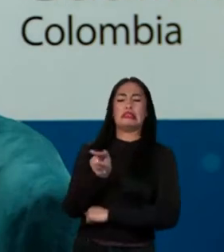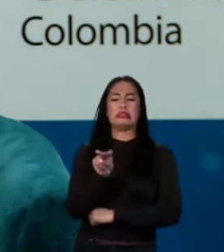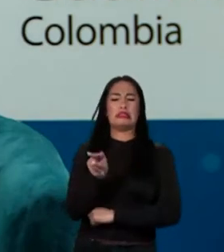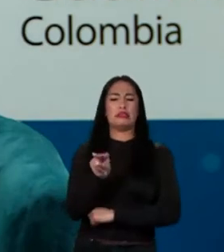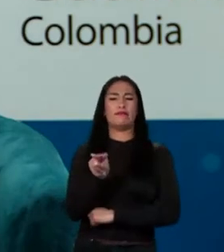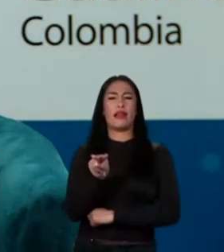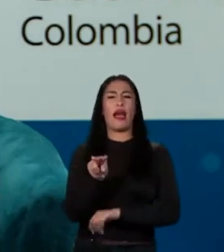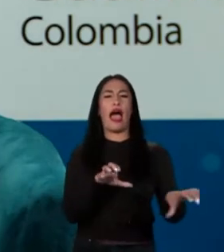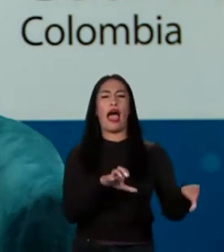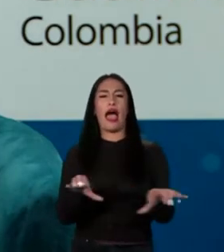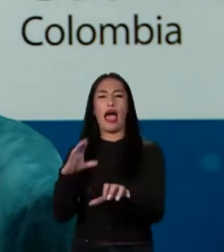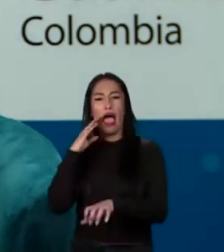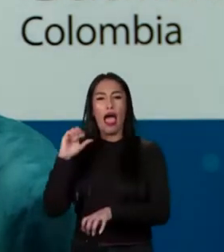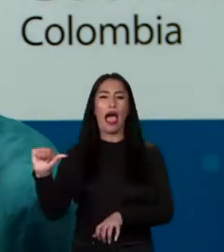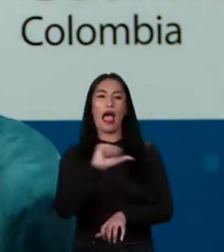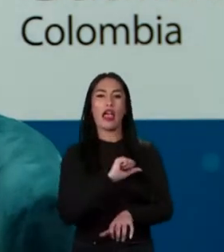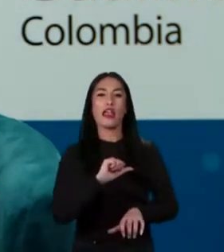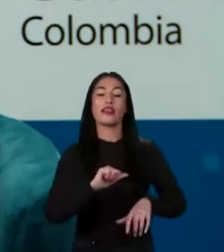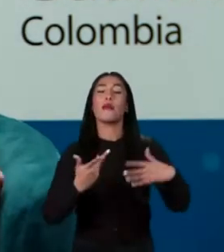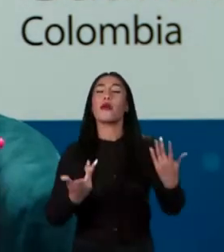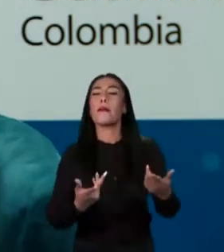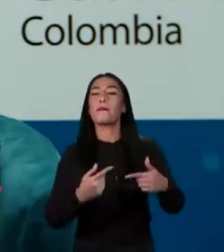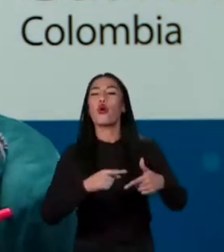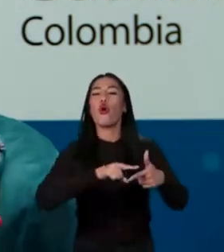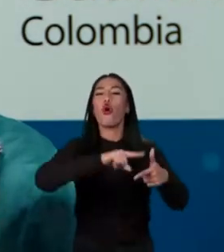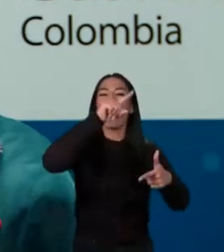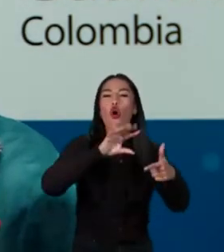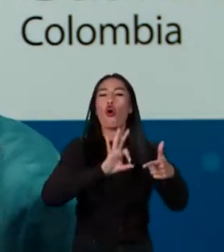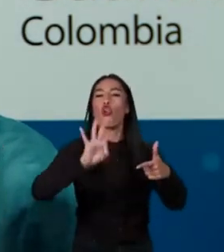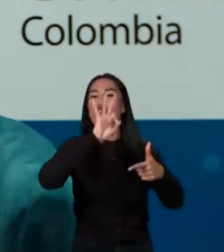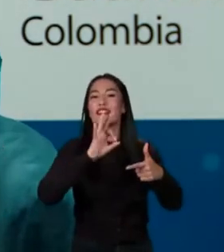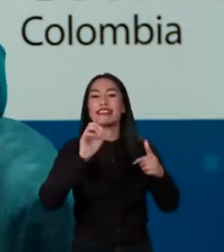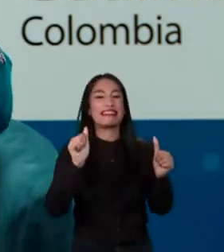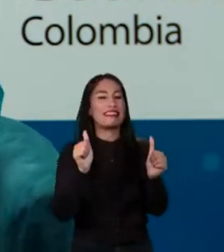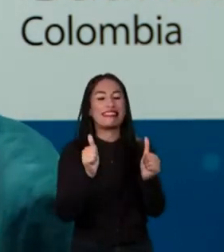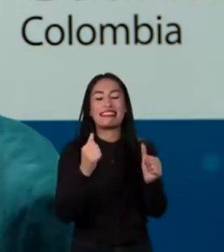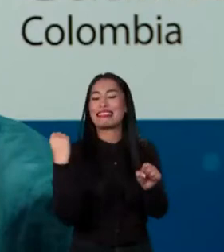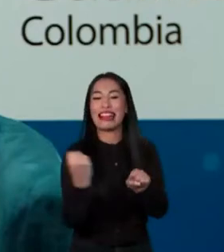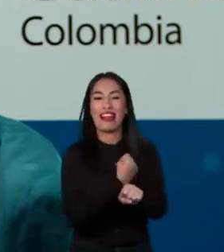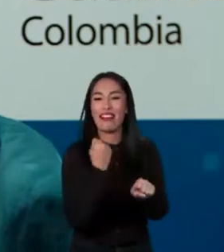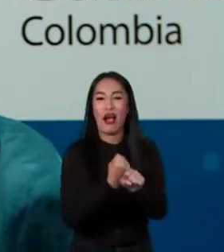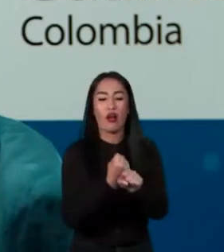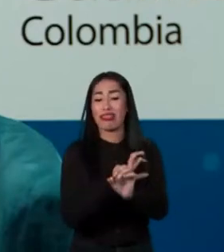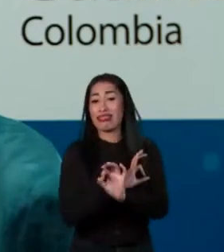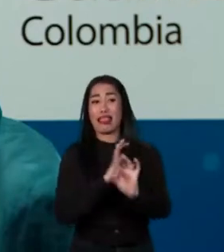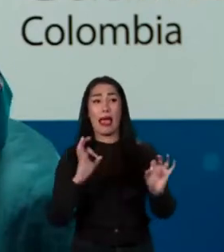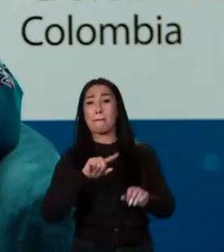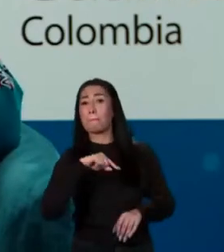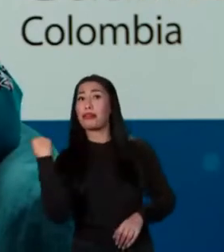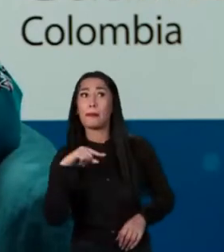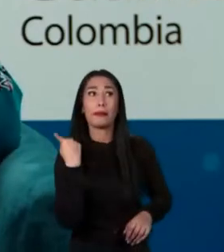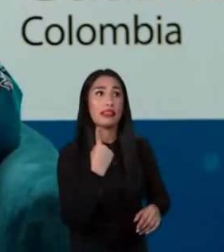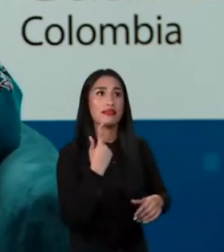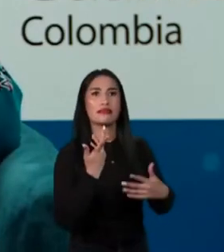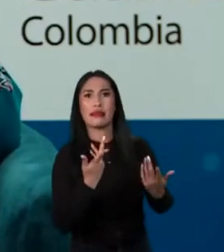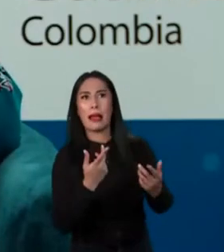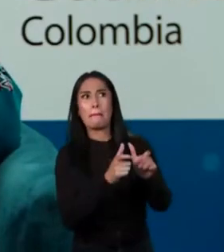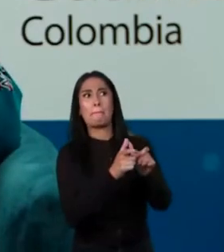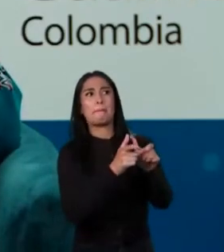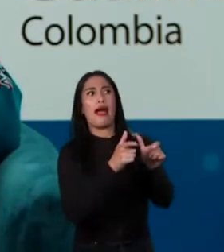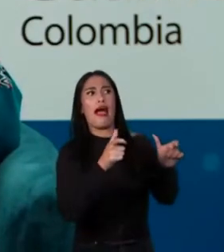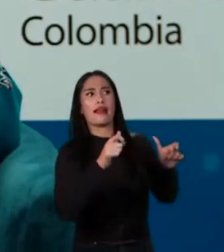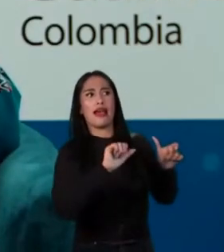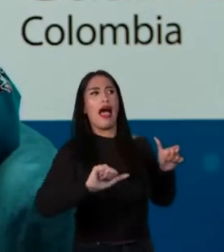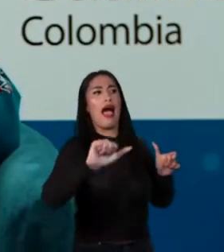cuando vemos los índices de desempleo y de todo mayor en las mujeres es así que digamos